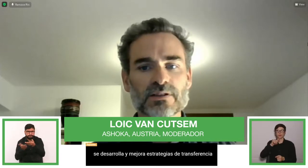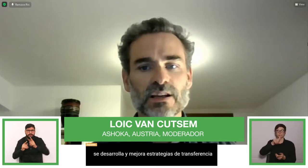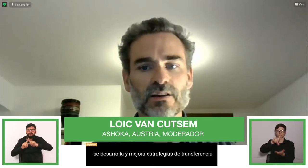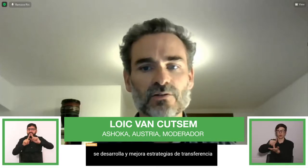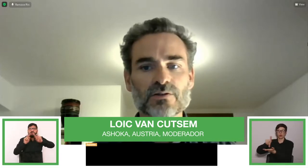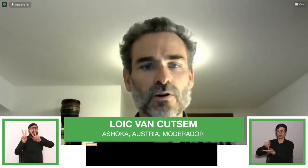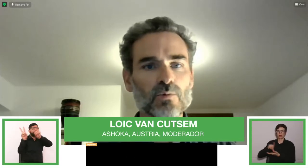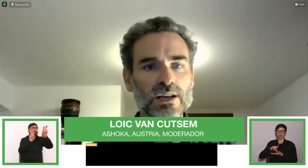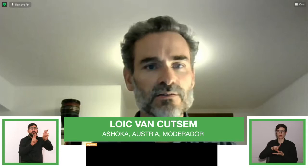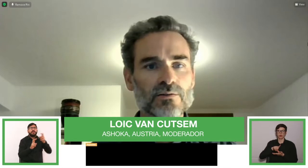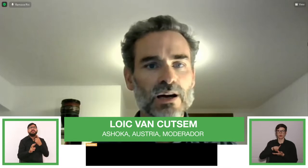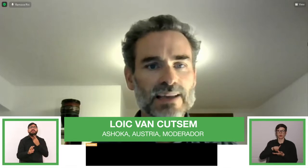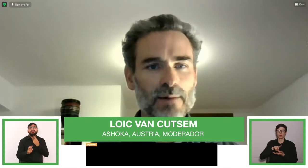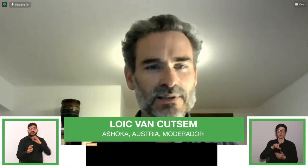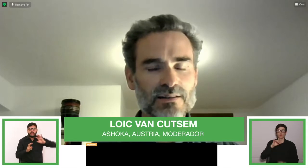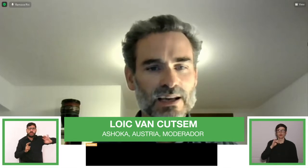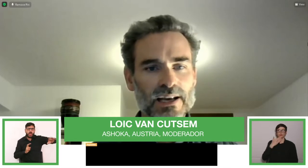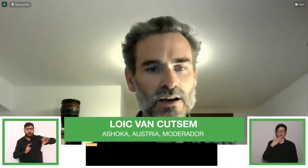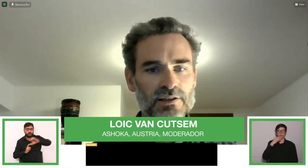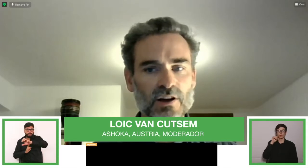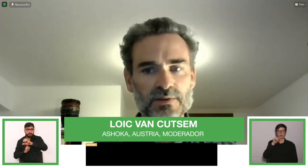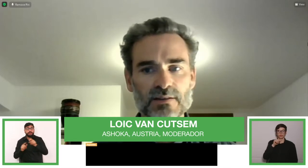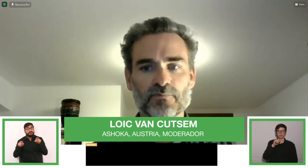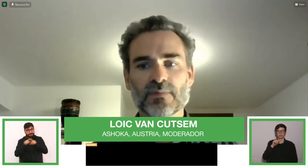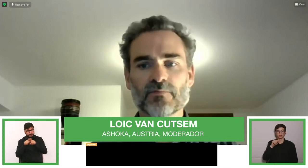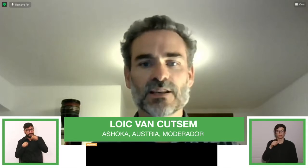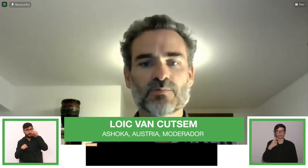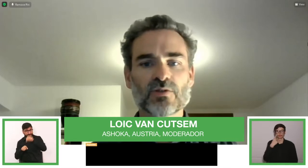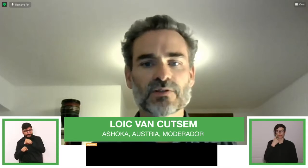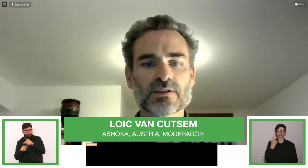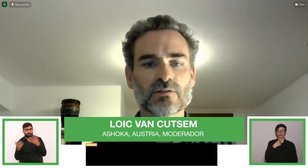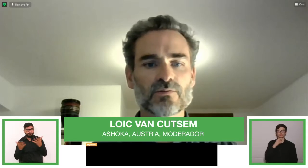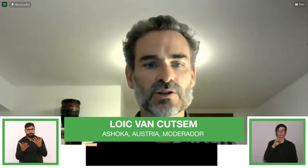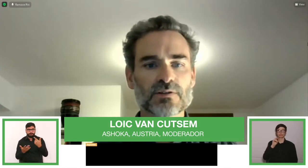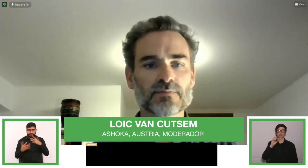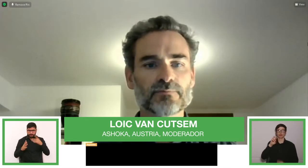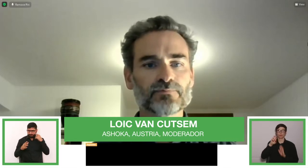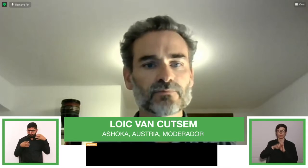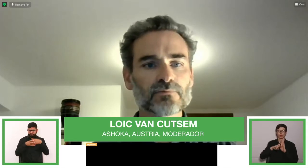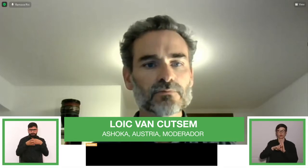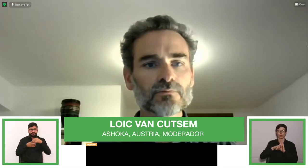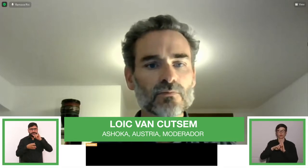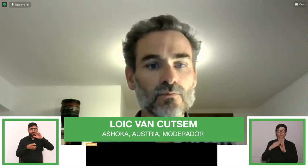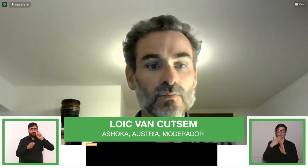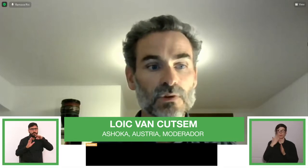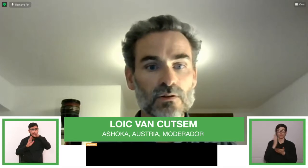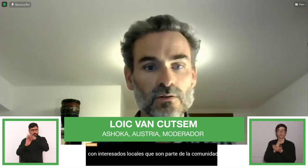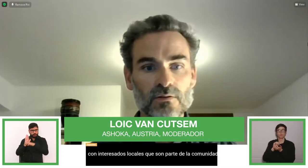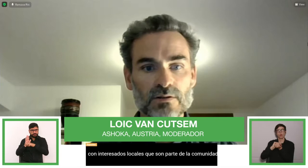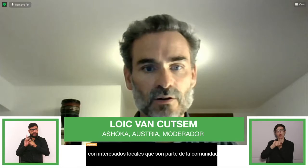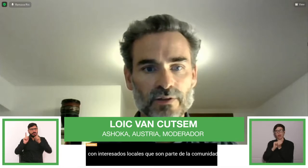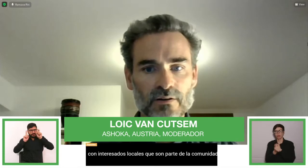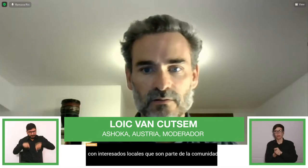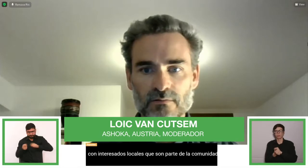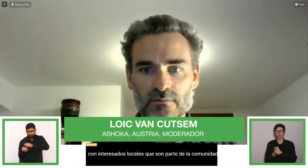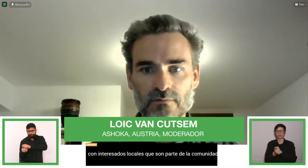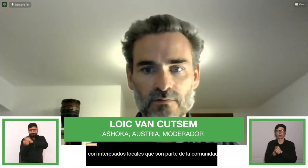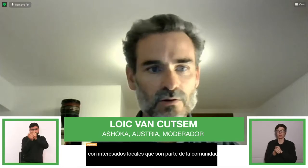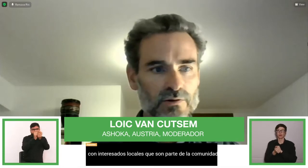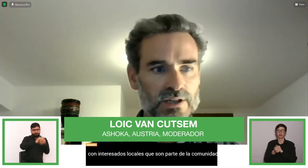también de la comunidad Zero Project y quieren adaptar y adoptar estas soluciones